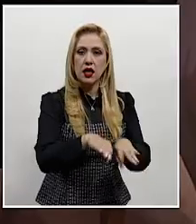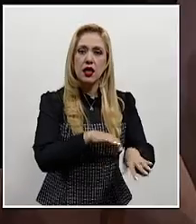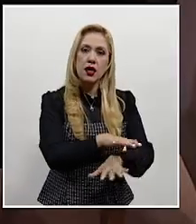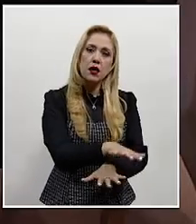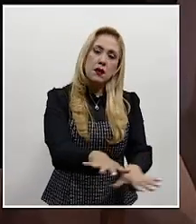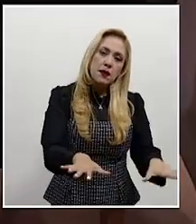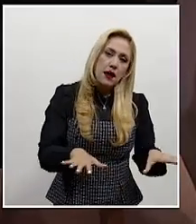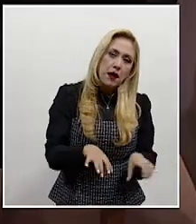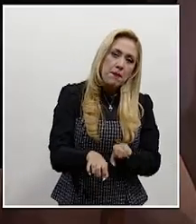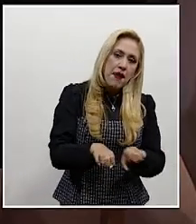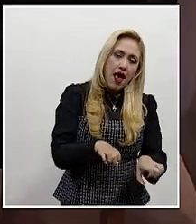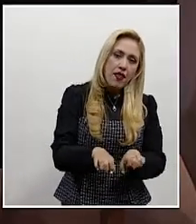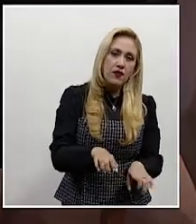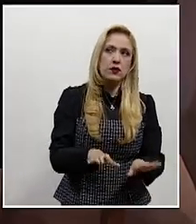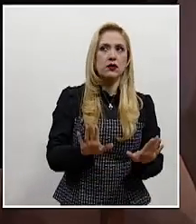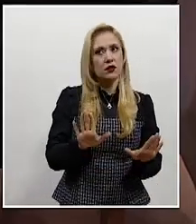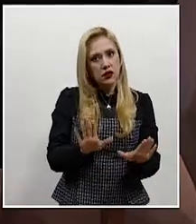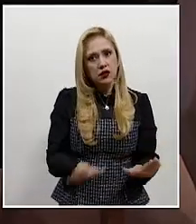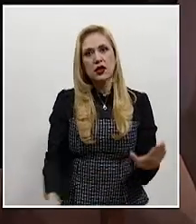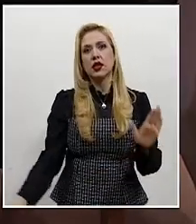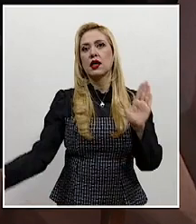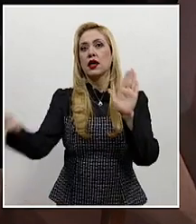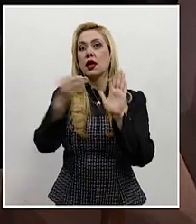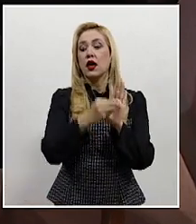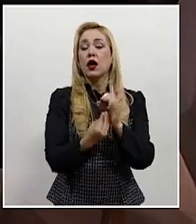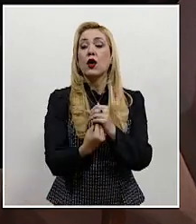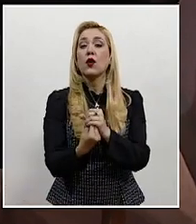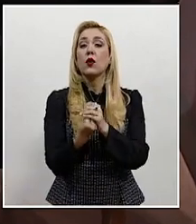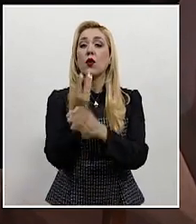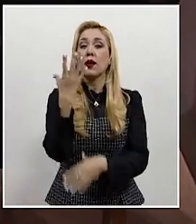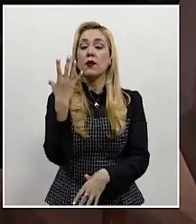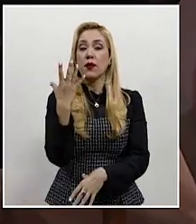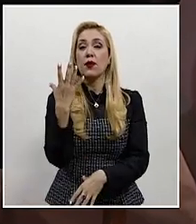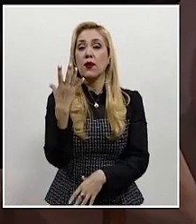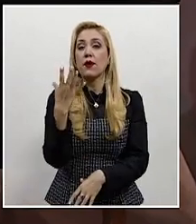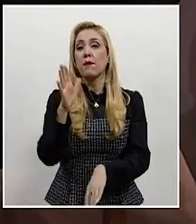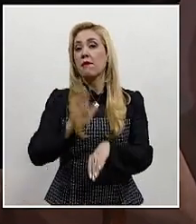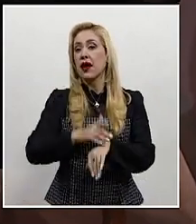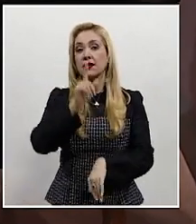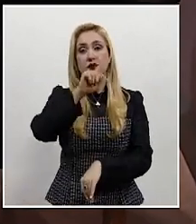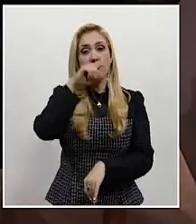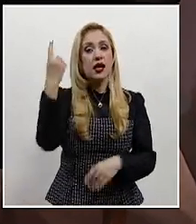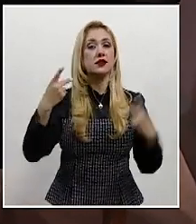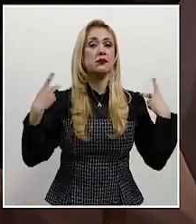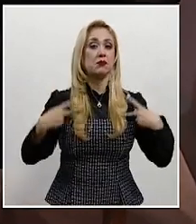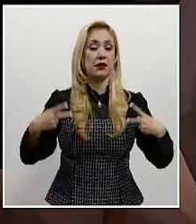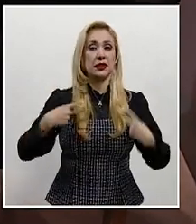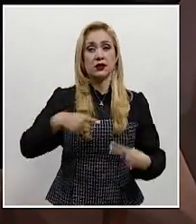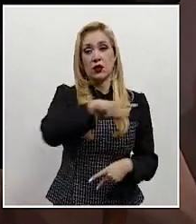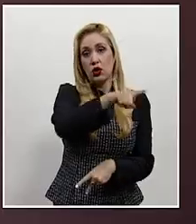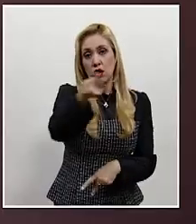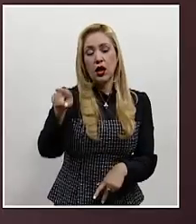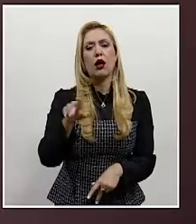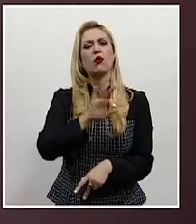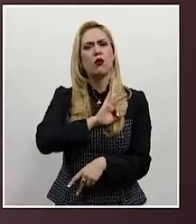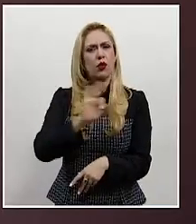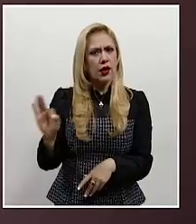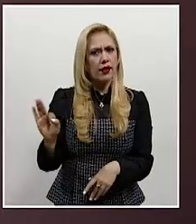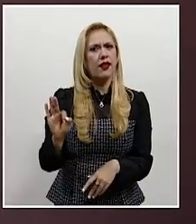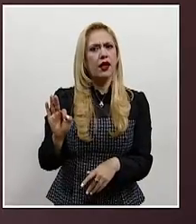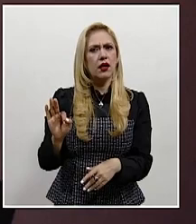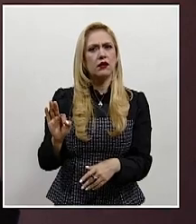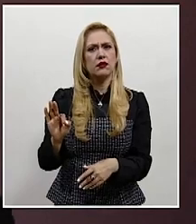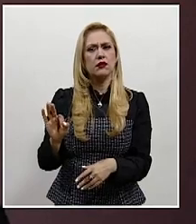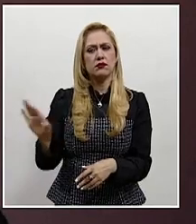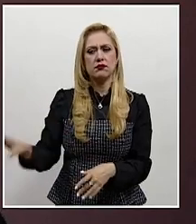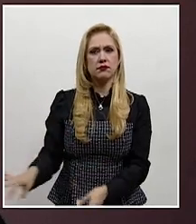patronal. Este incorpora una facilidad para que las personas accedan a esa